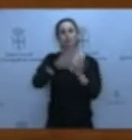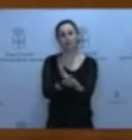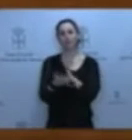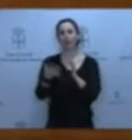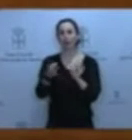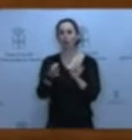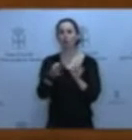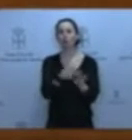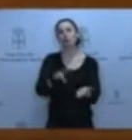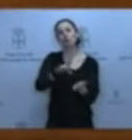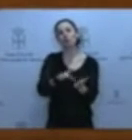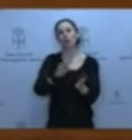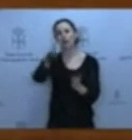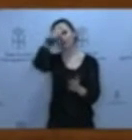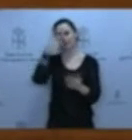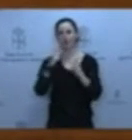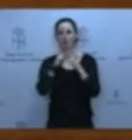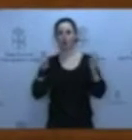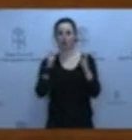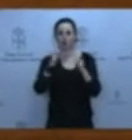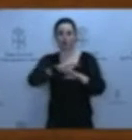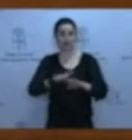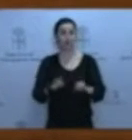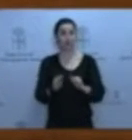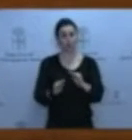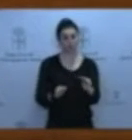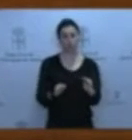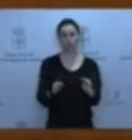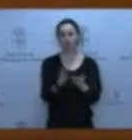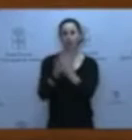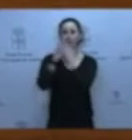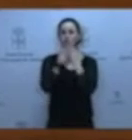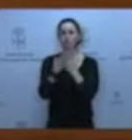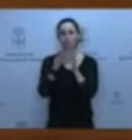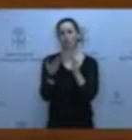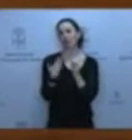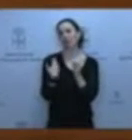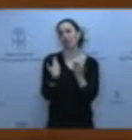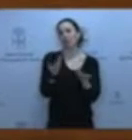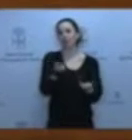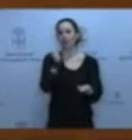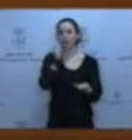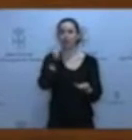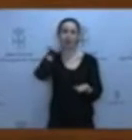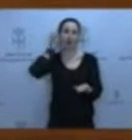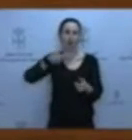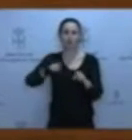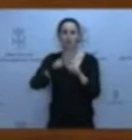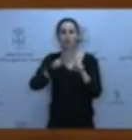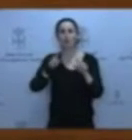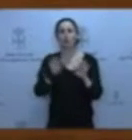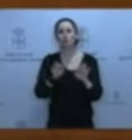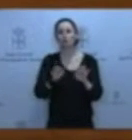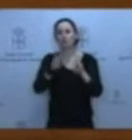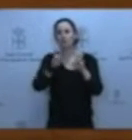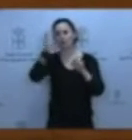la obesidad, ¿no? Algunos de los estudios que se han visto en los últimos años, no hay tanto un apagón en materia de literatura científica,